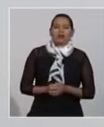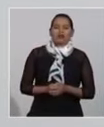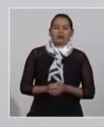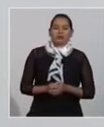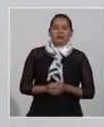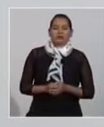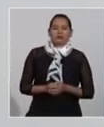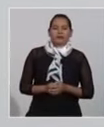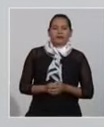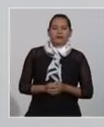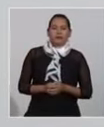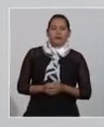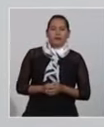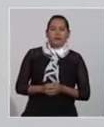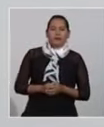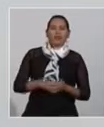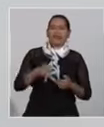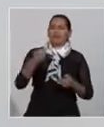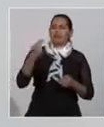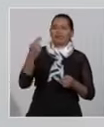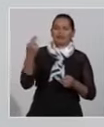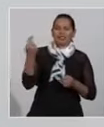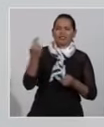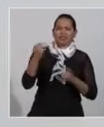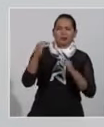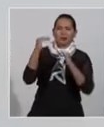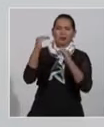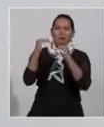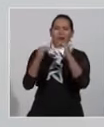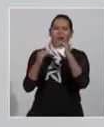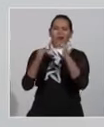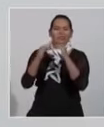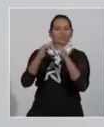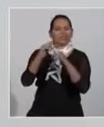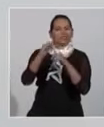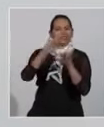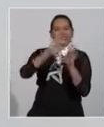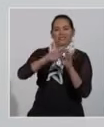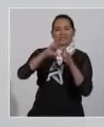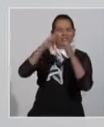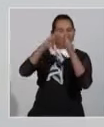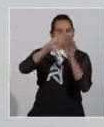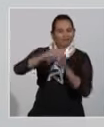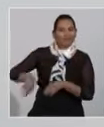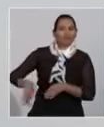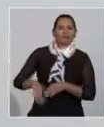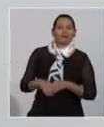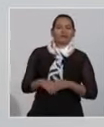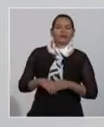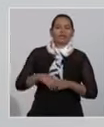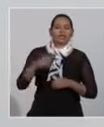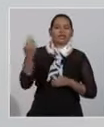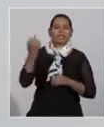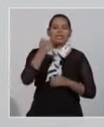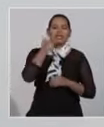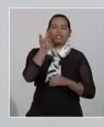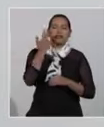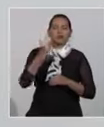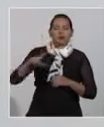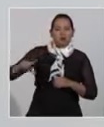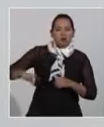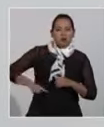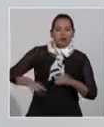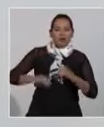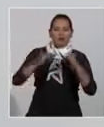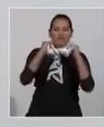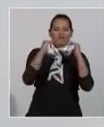terminar con la desigualdad y los privilegios. Llegó el tiempo de tener un gobierno con igualdad para todos.